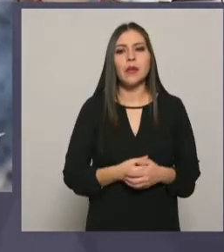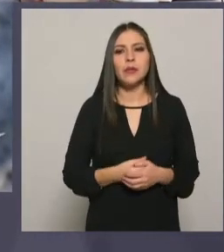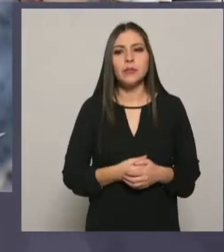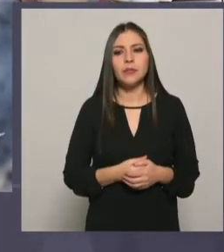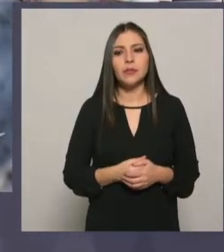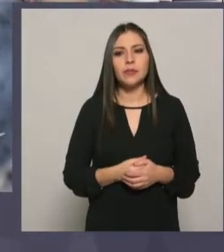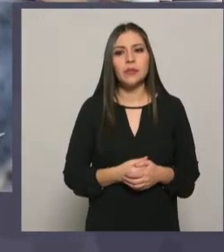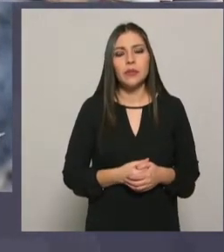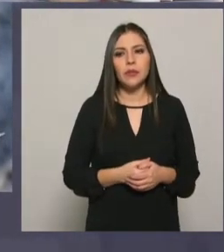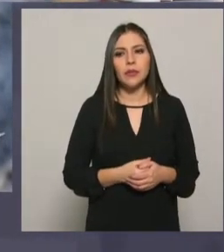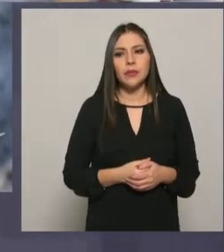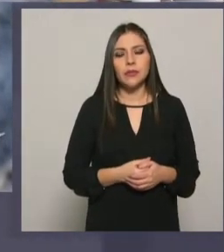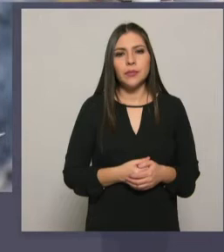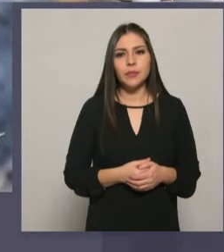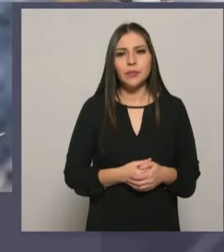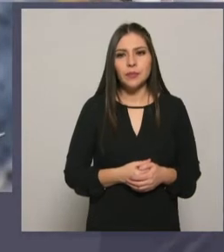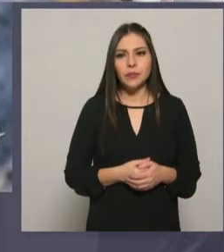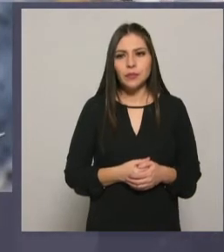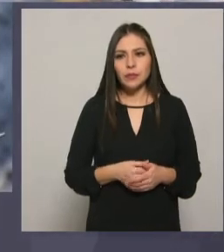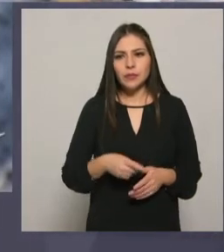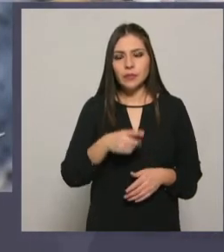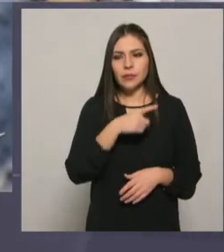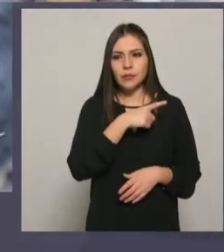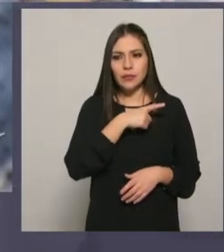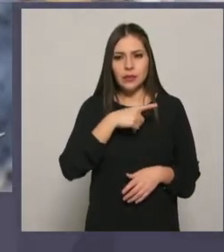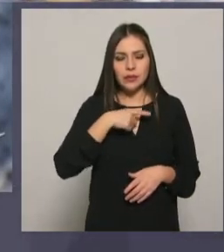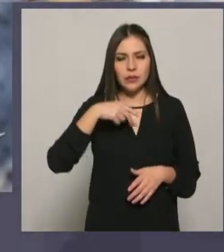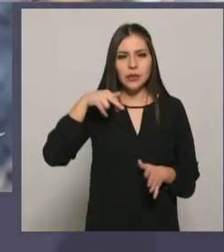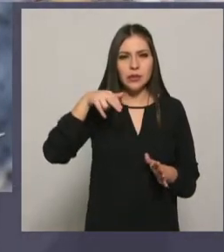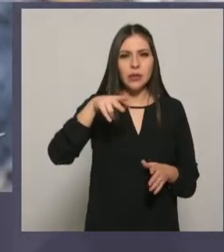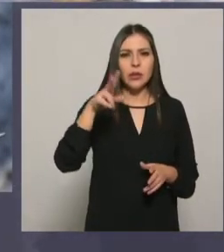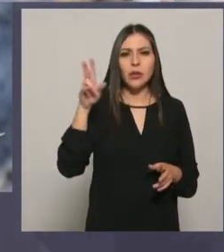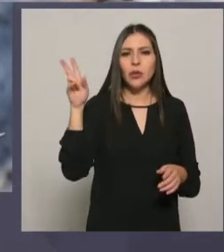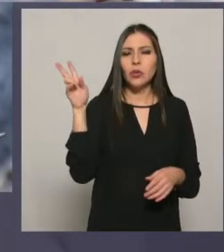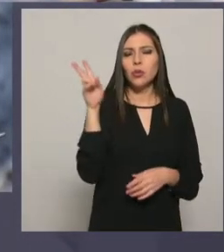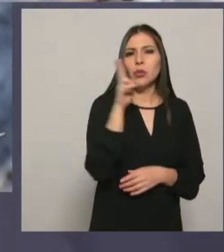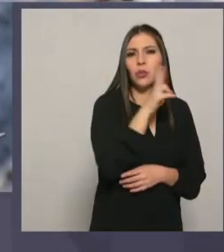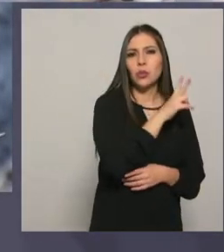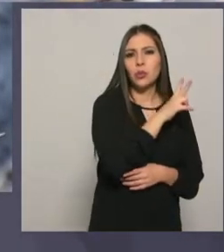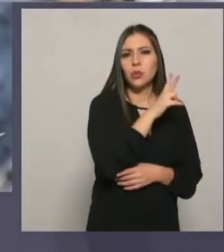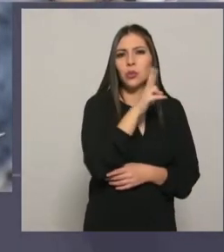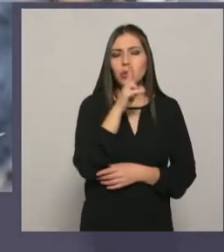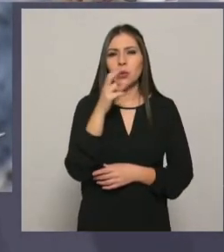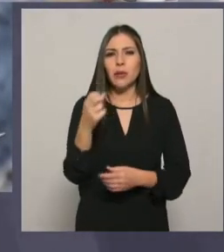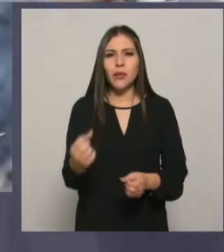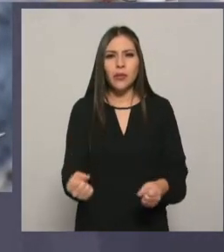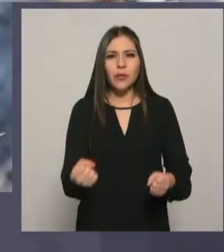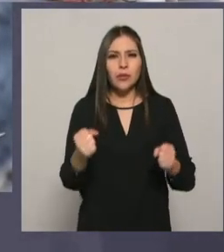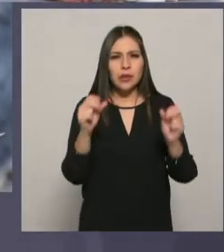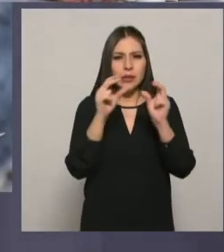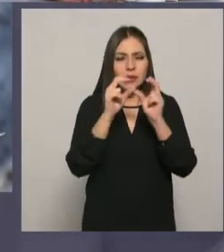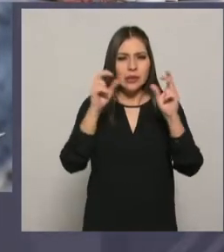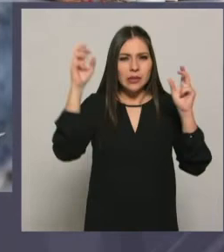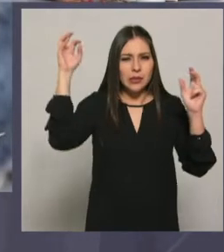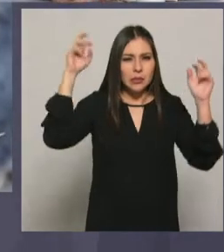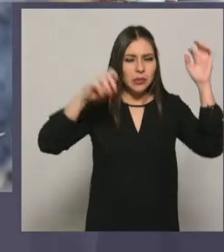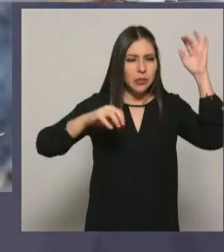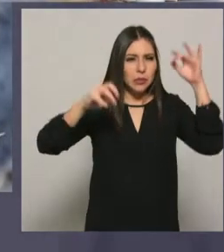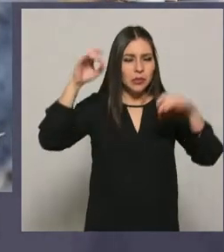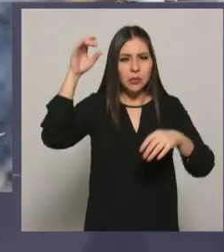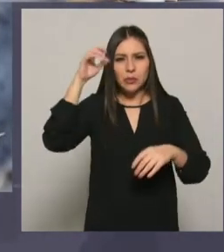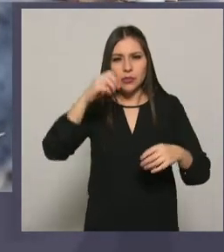que pasar un páramo donde soplaba un viento tremendo y un granizo tremendo. Lograba pasar